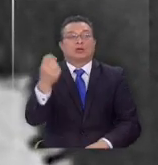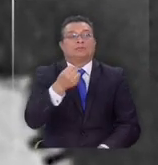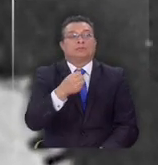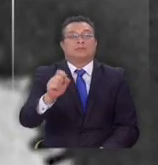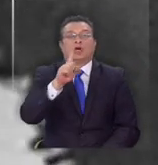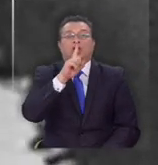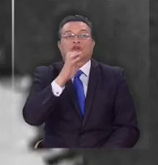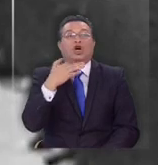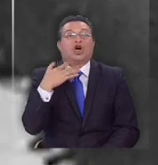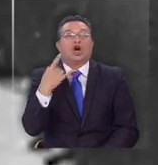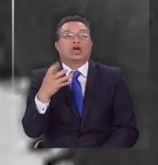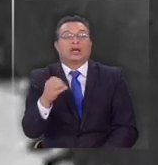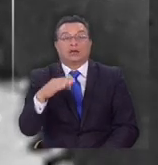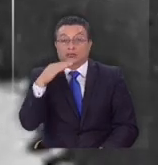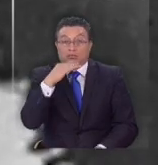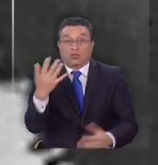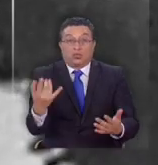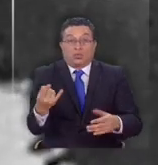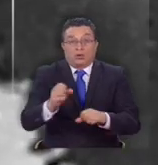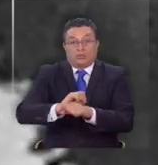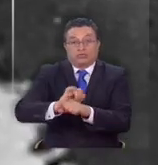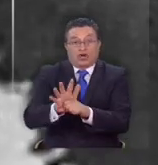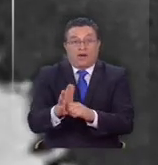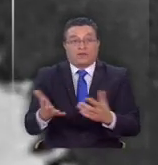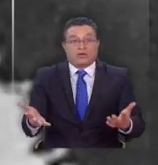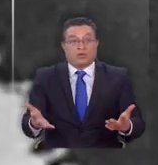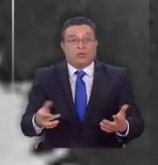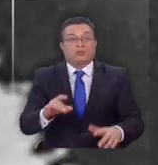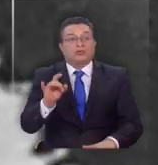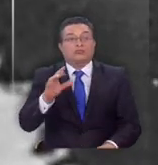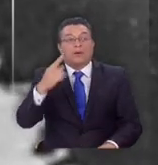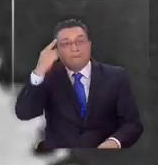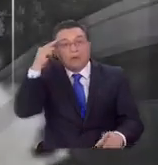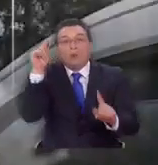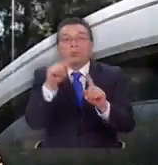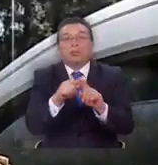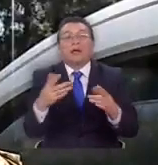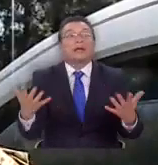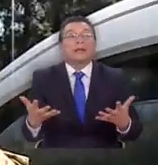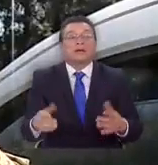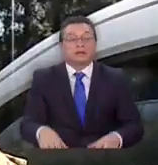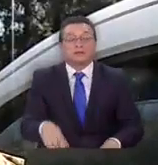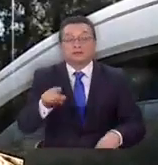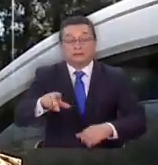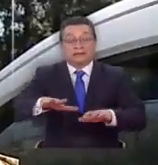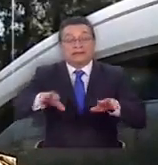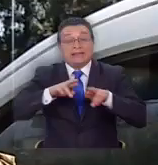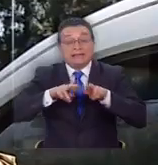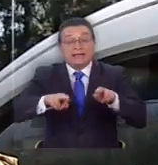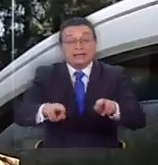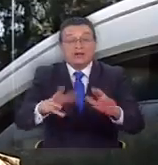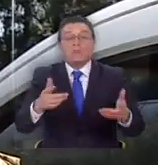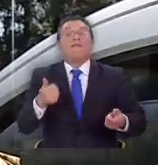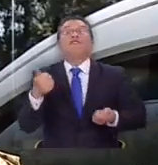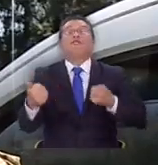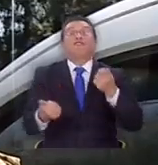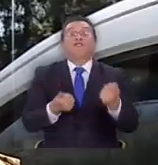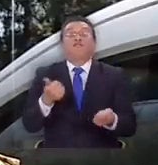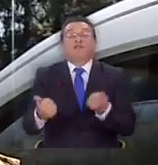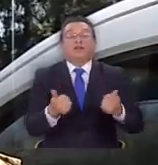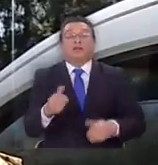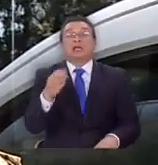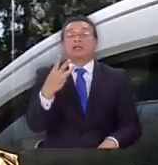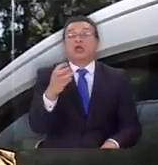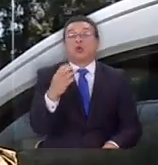de queda en medio de la emergencia por la pandemia de coronavirus, con un solo propósito. Que estaban a la orilla del río realizando una fiesta en